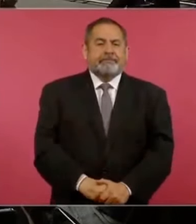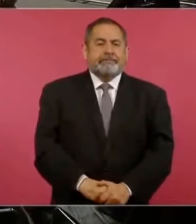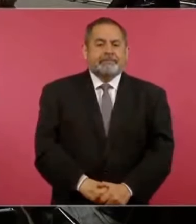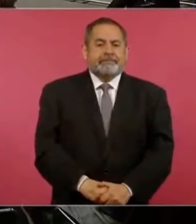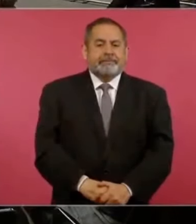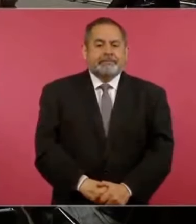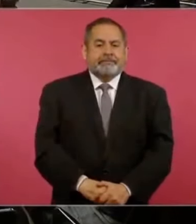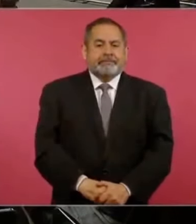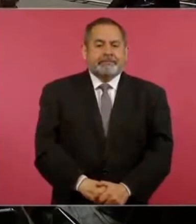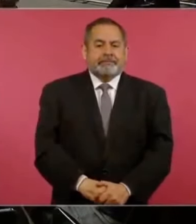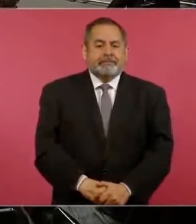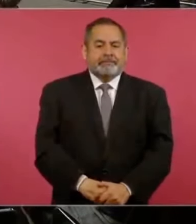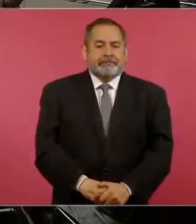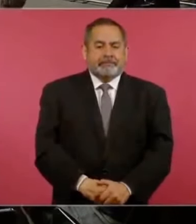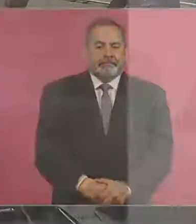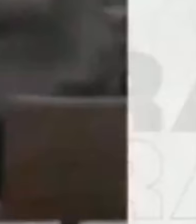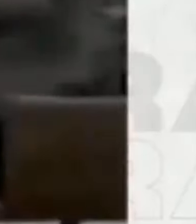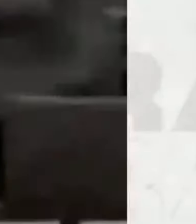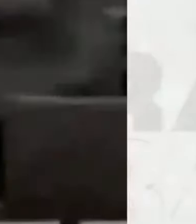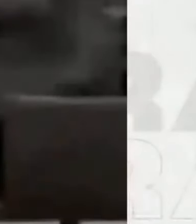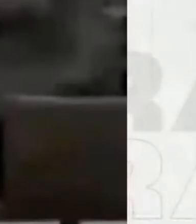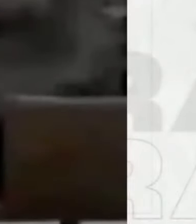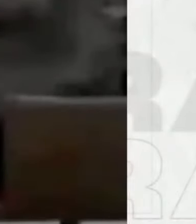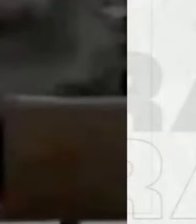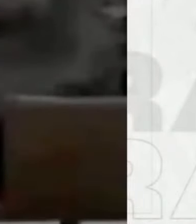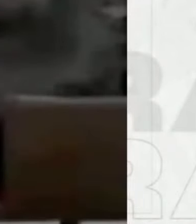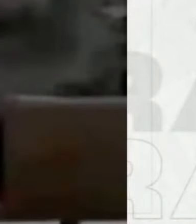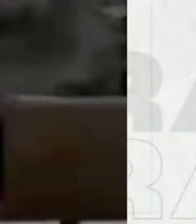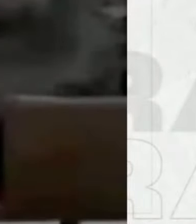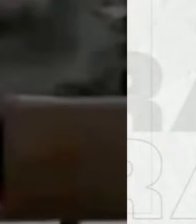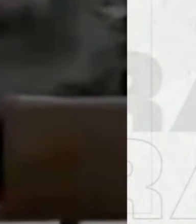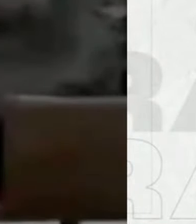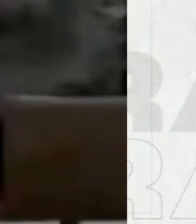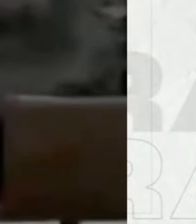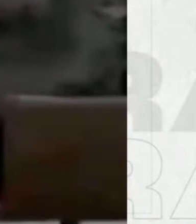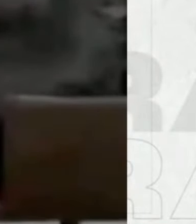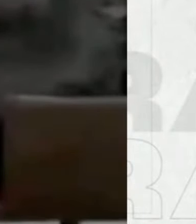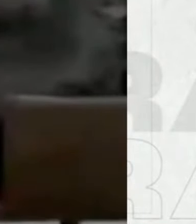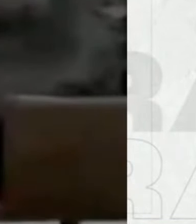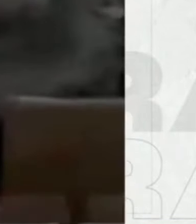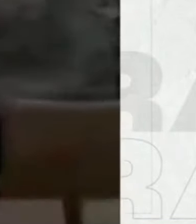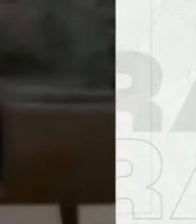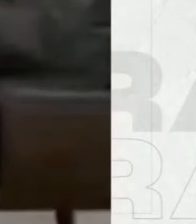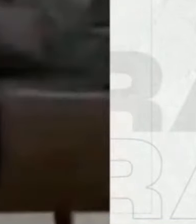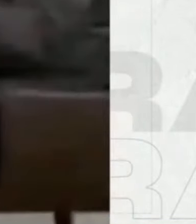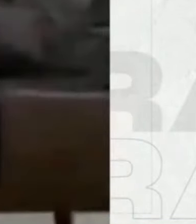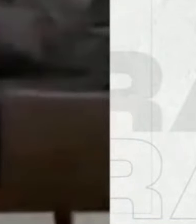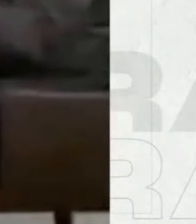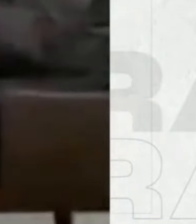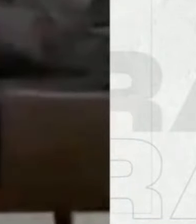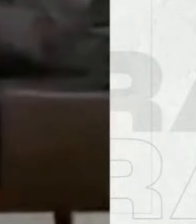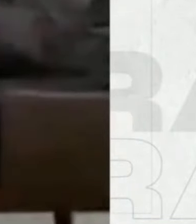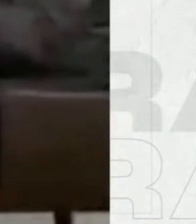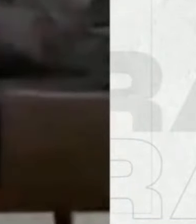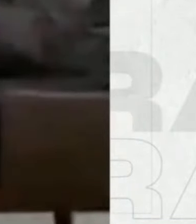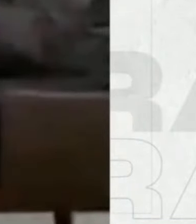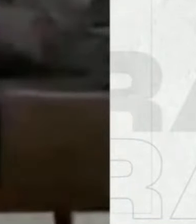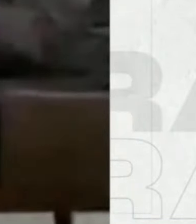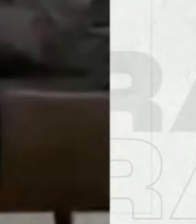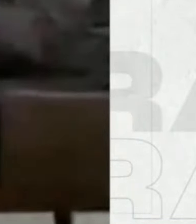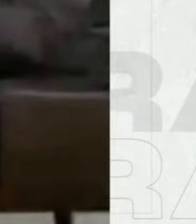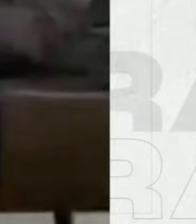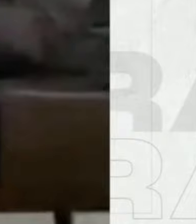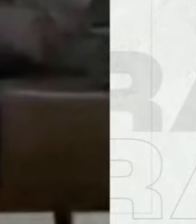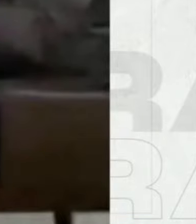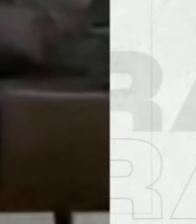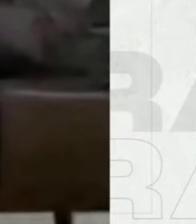dice hemos tenido mejores gobiernos este Sería bueno que pusieras el texto tambén